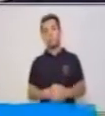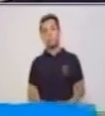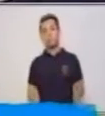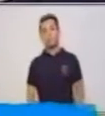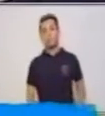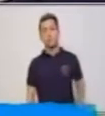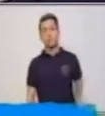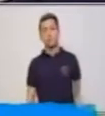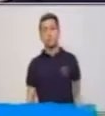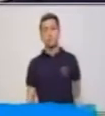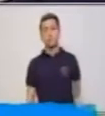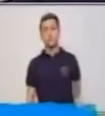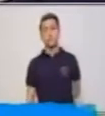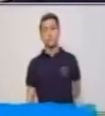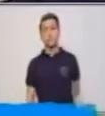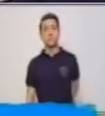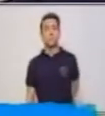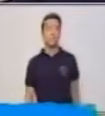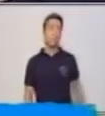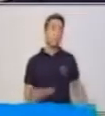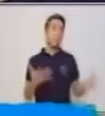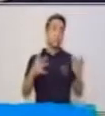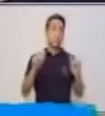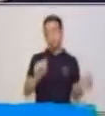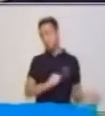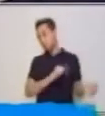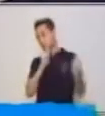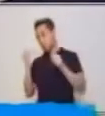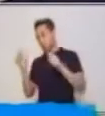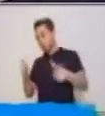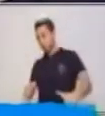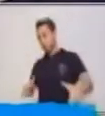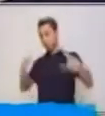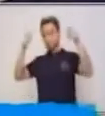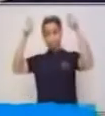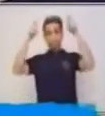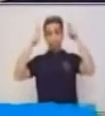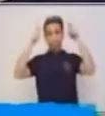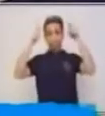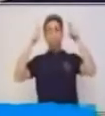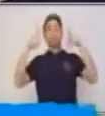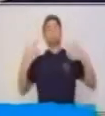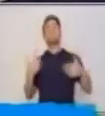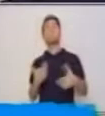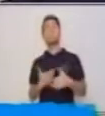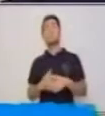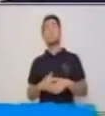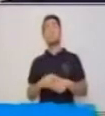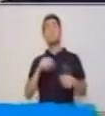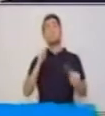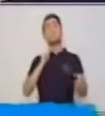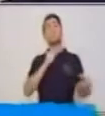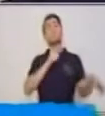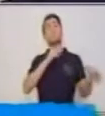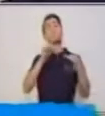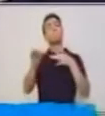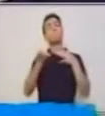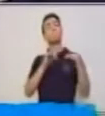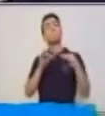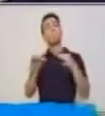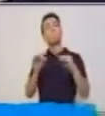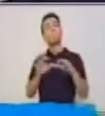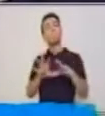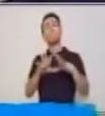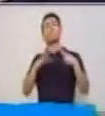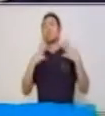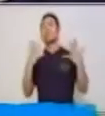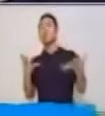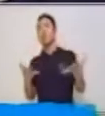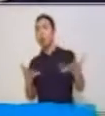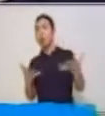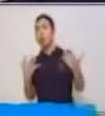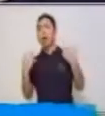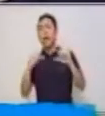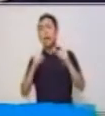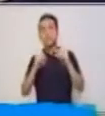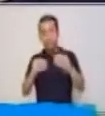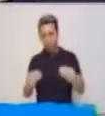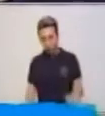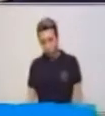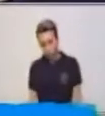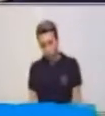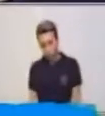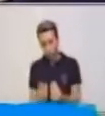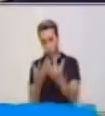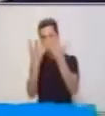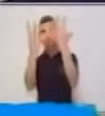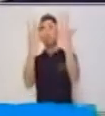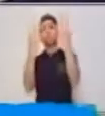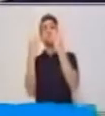Y tal vez la persona que esté usando este sombrero me va a poder describir cómo es que se hace la milpa,